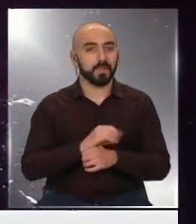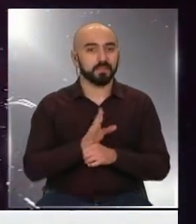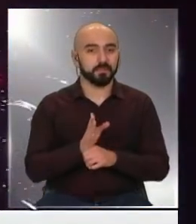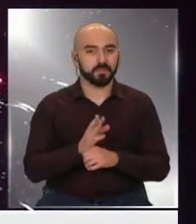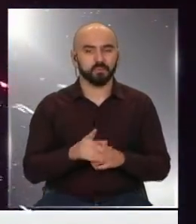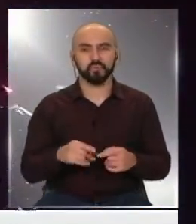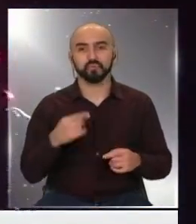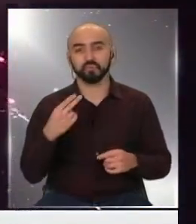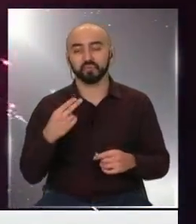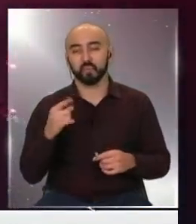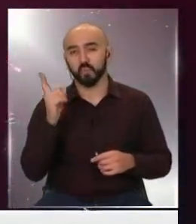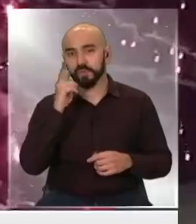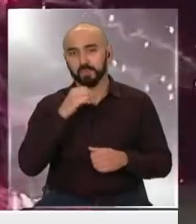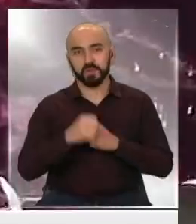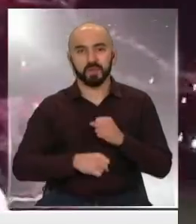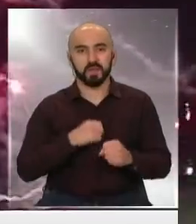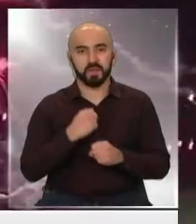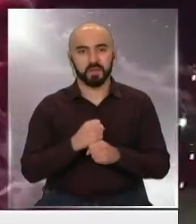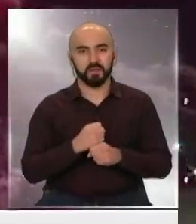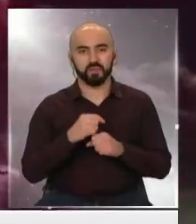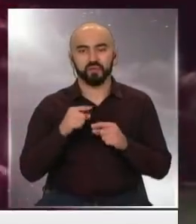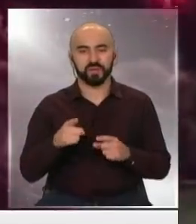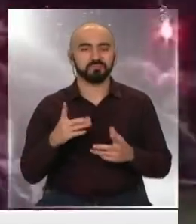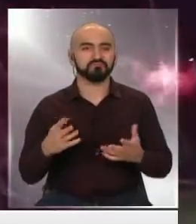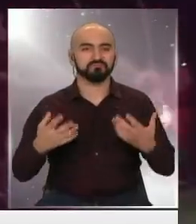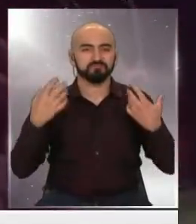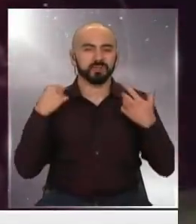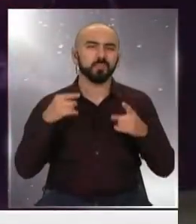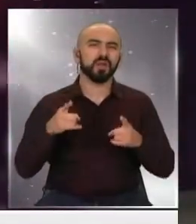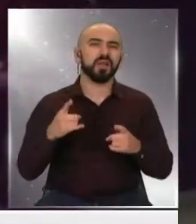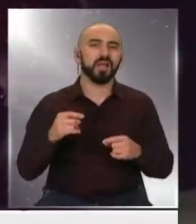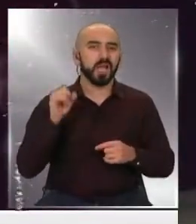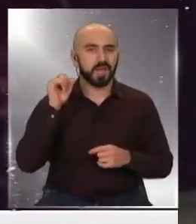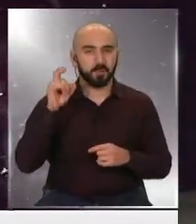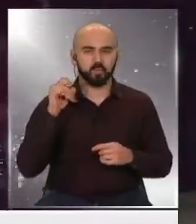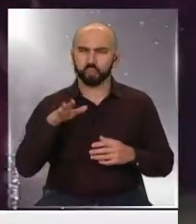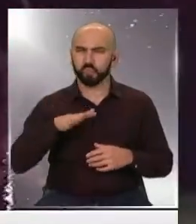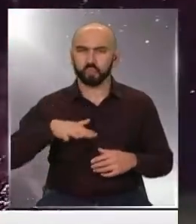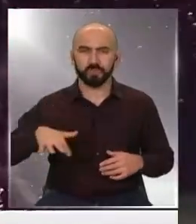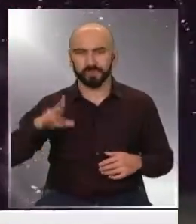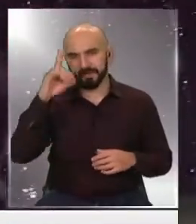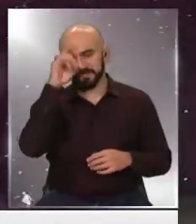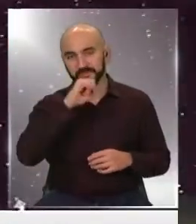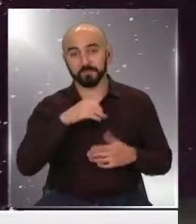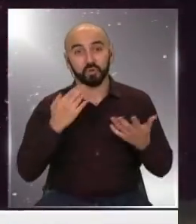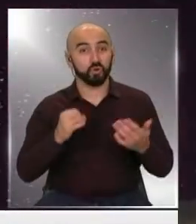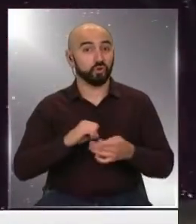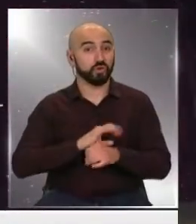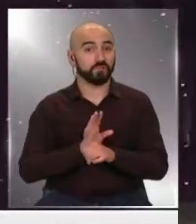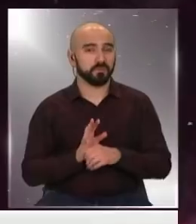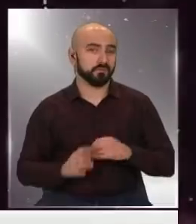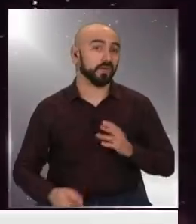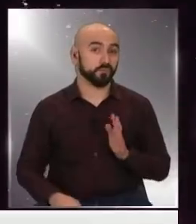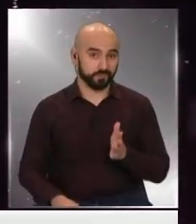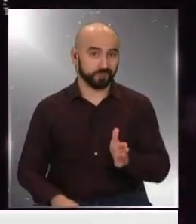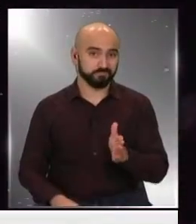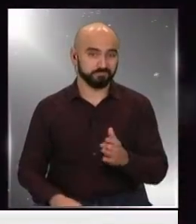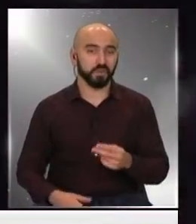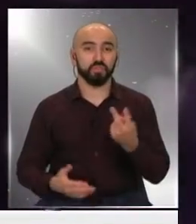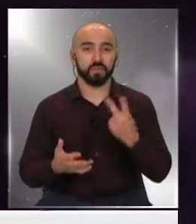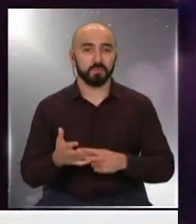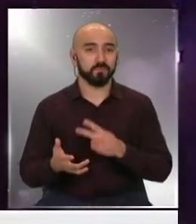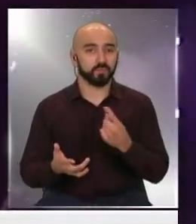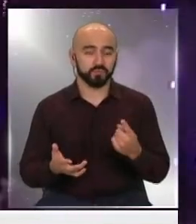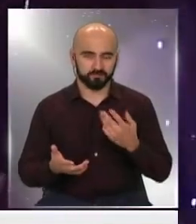15 que ha estado al frente de alemania fuera el más difícil que si bien la crisis del coronavirus seguirá presente durante el 2021 la